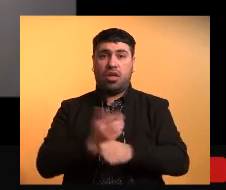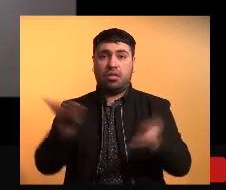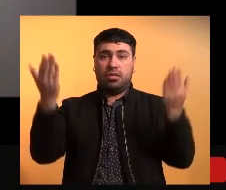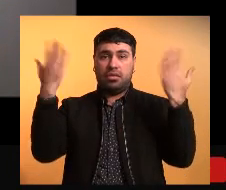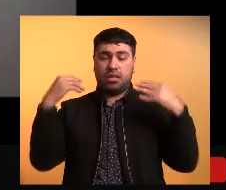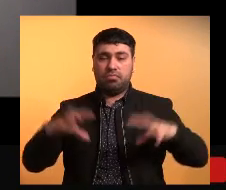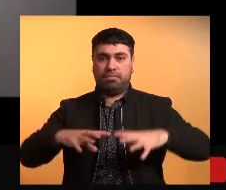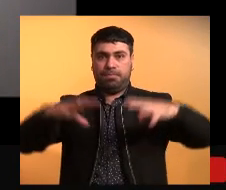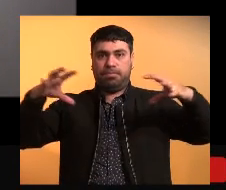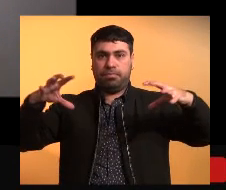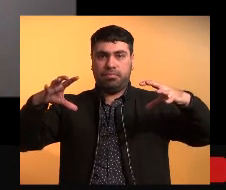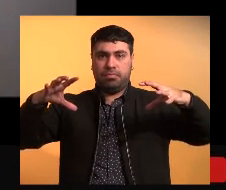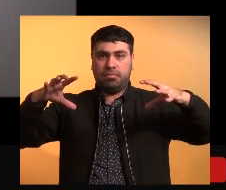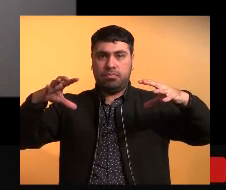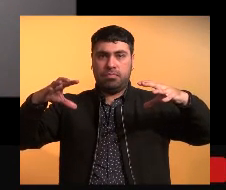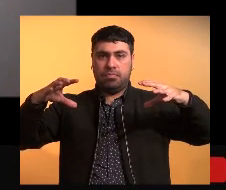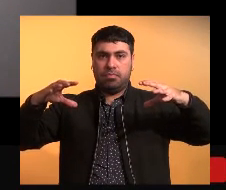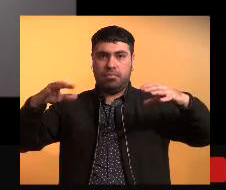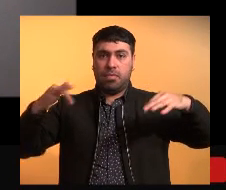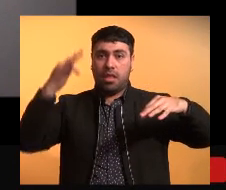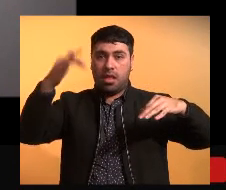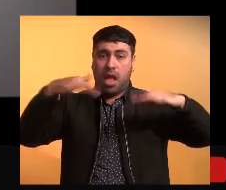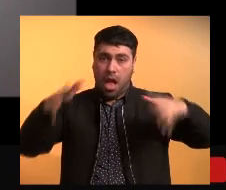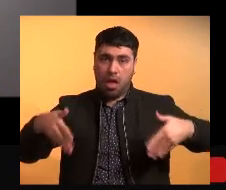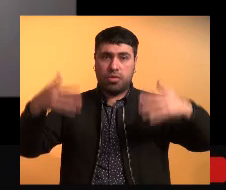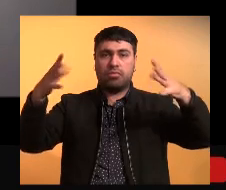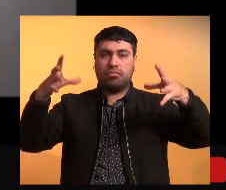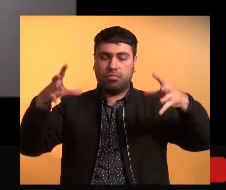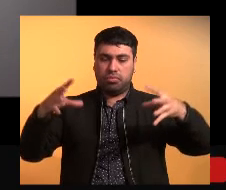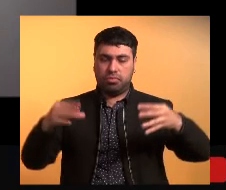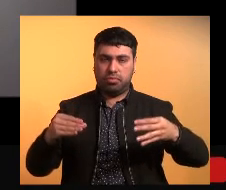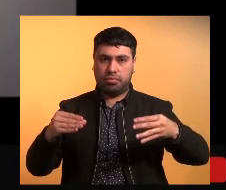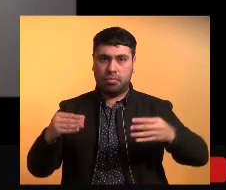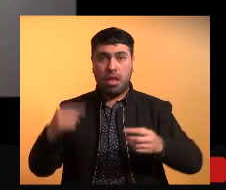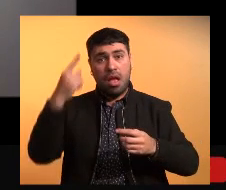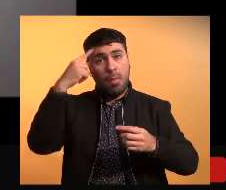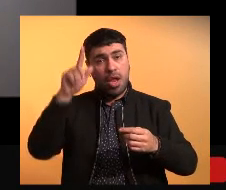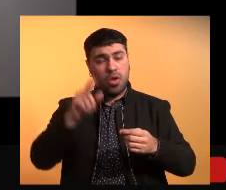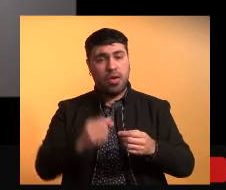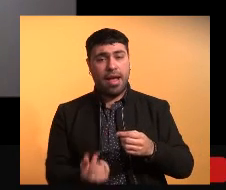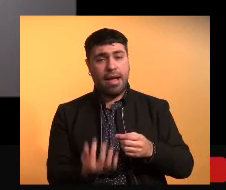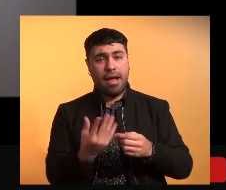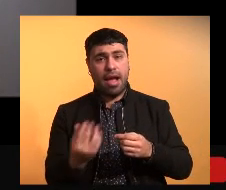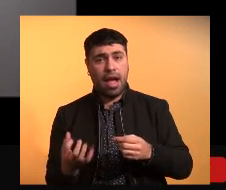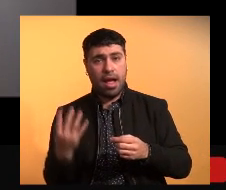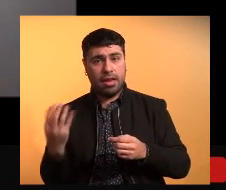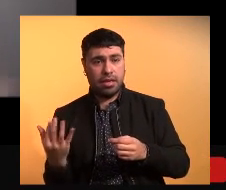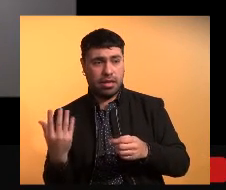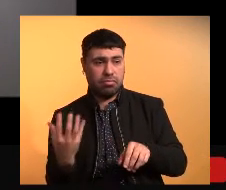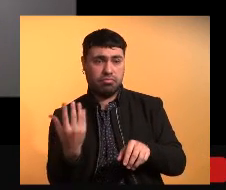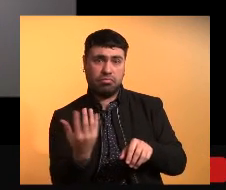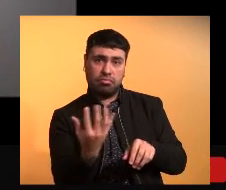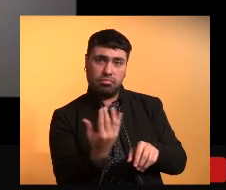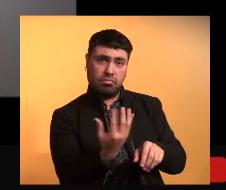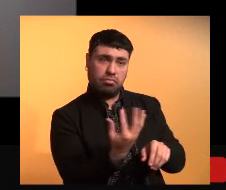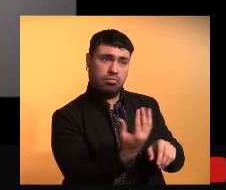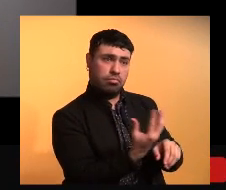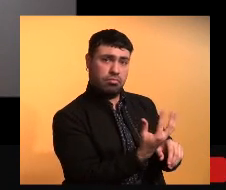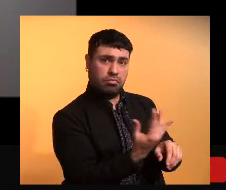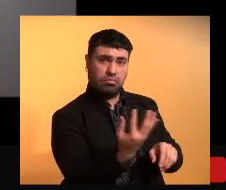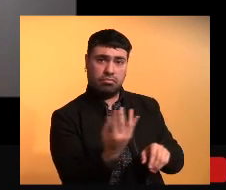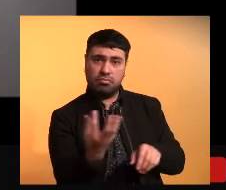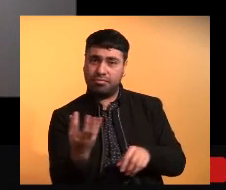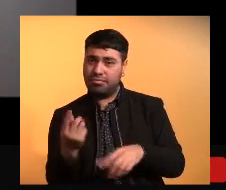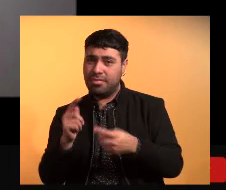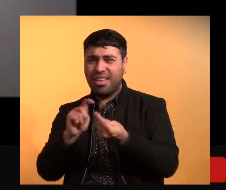la cantidad de hielo. Pero en el caso de las algas, hicimos varios muestreos y no hemos analizado todavía en detalle esos